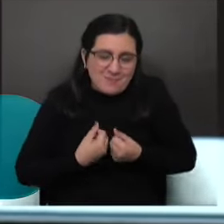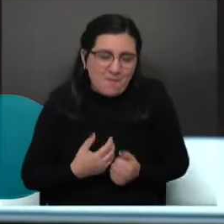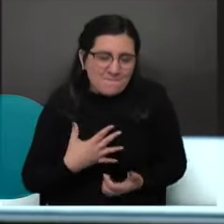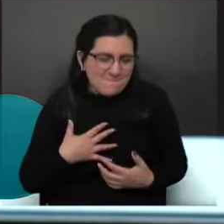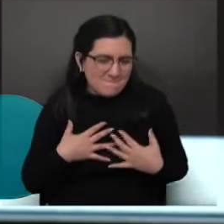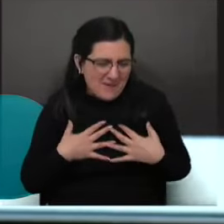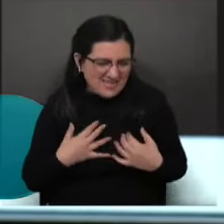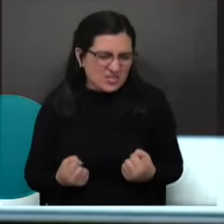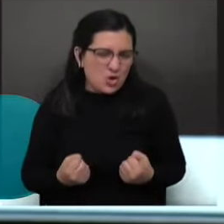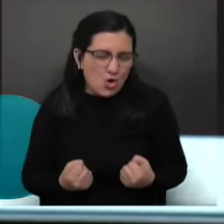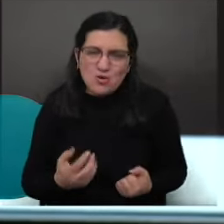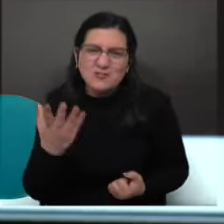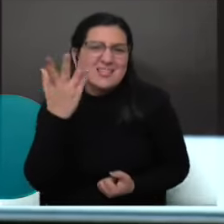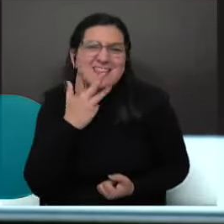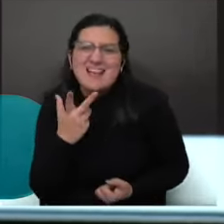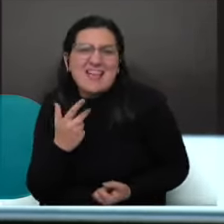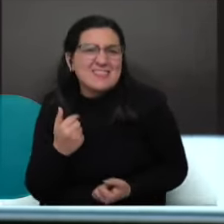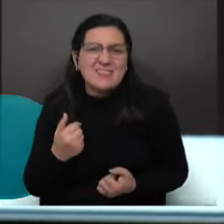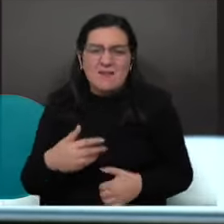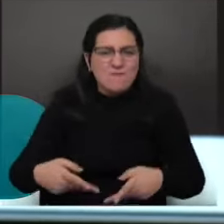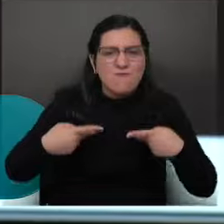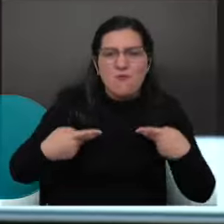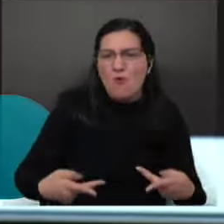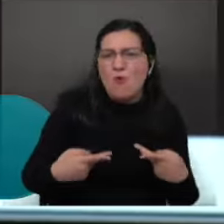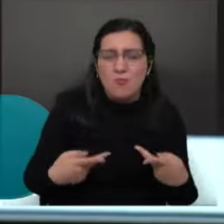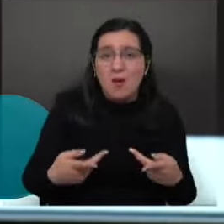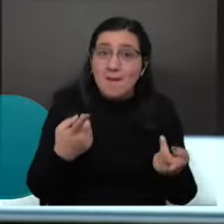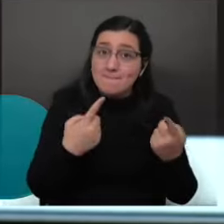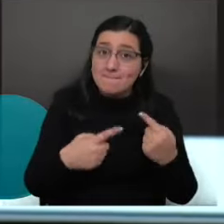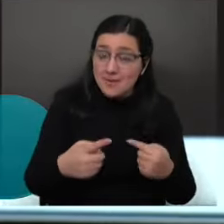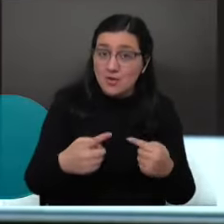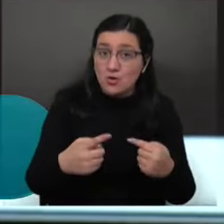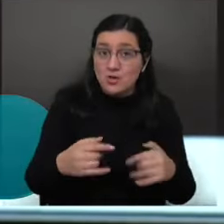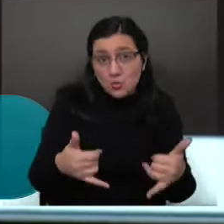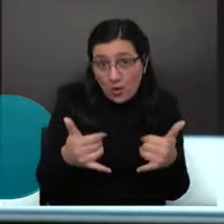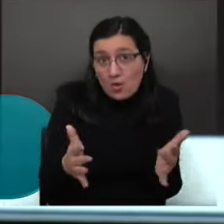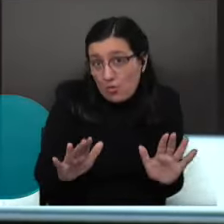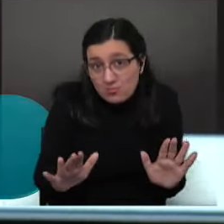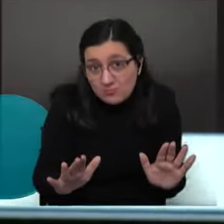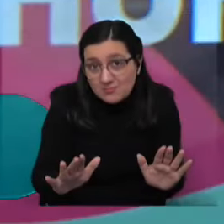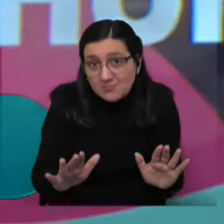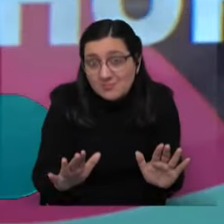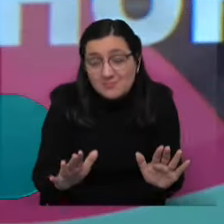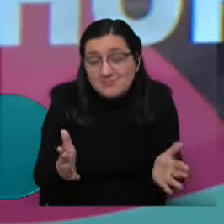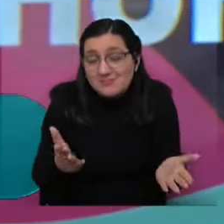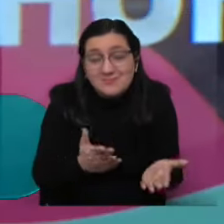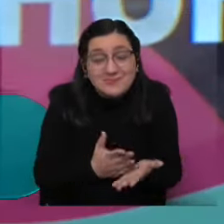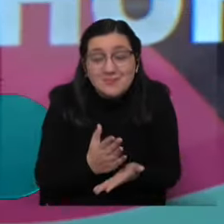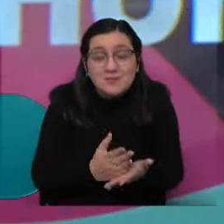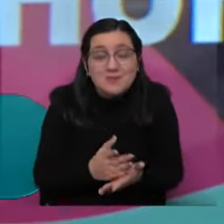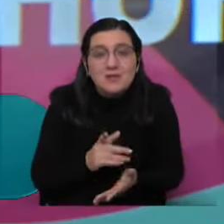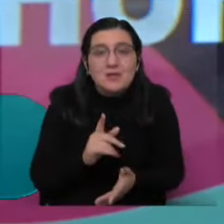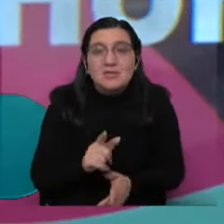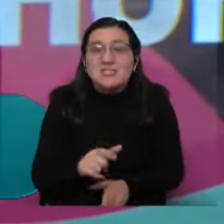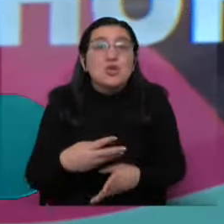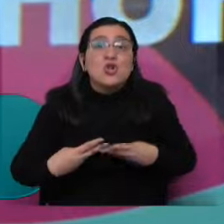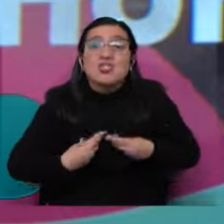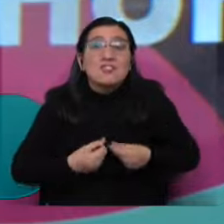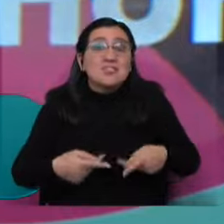que tenemos una idiosincrasia muy grande y de que reitero es un negocio Pero es un juego sin duda si no lo sentís no lo